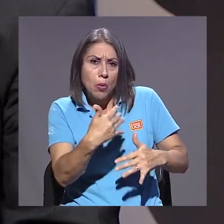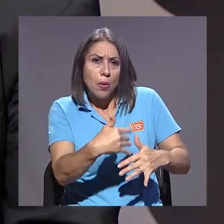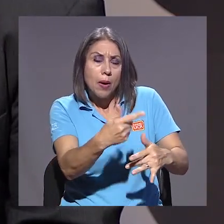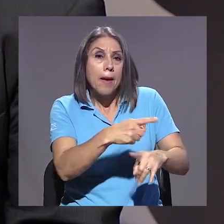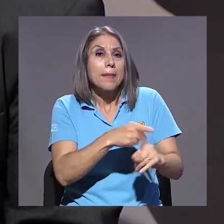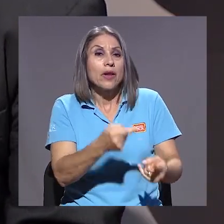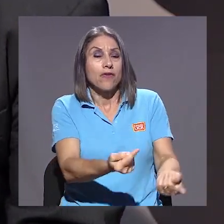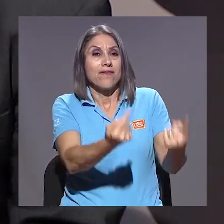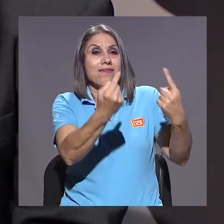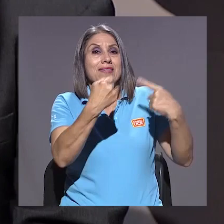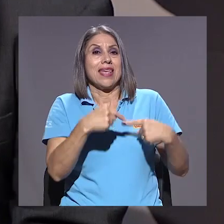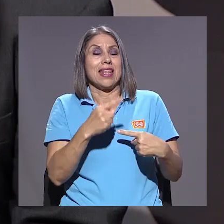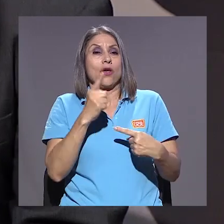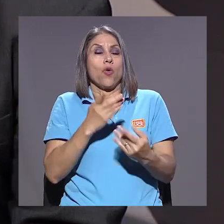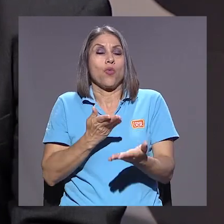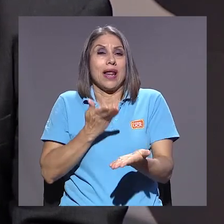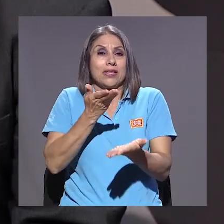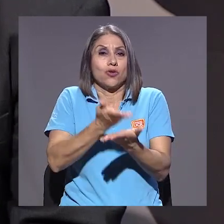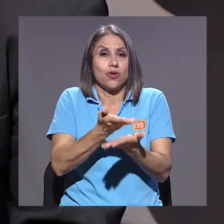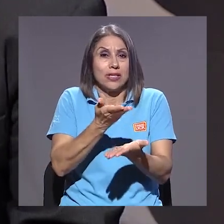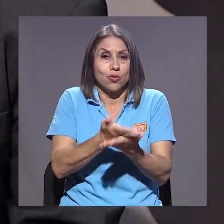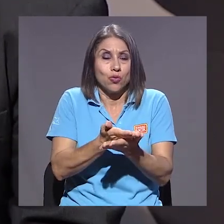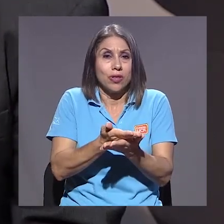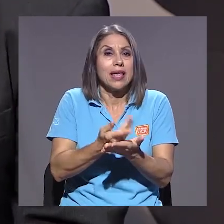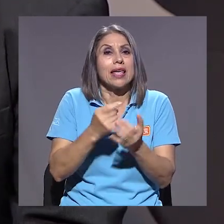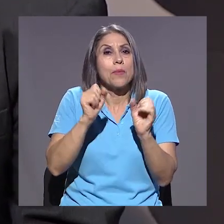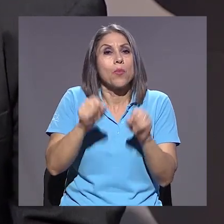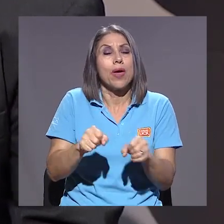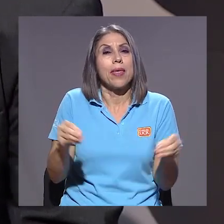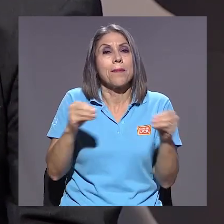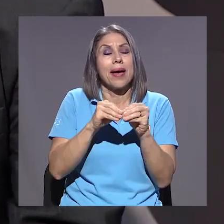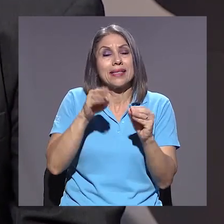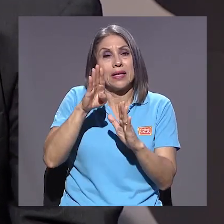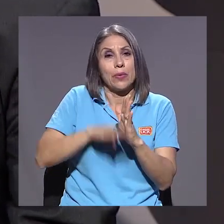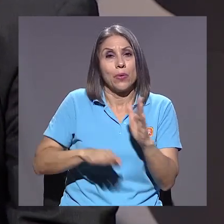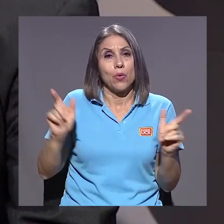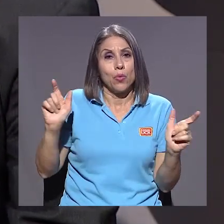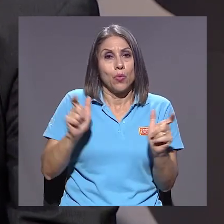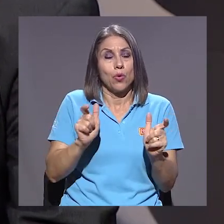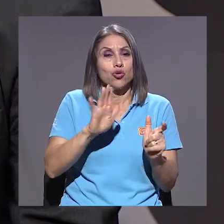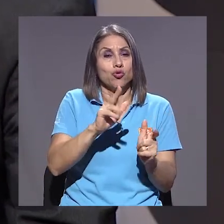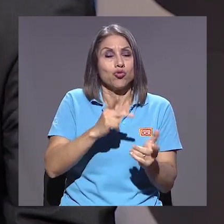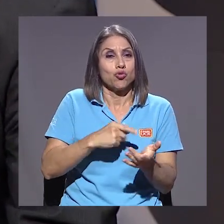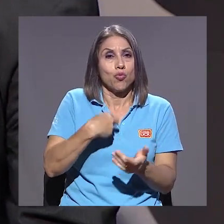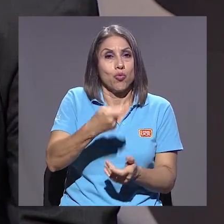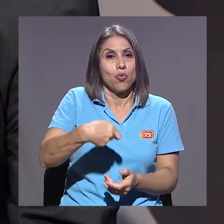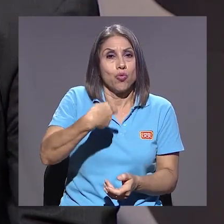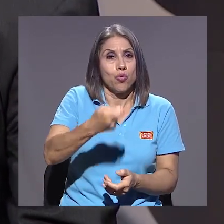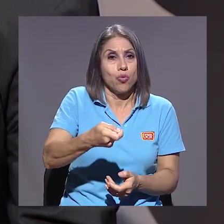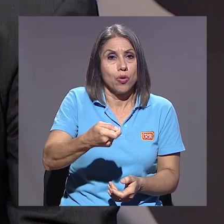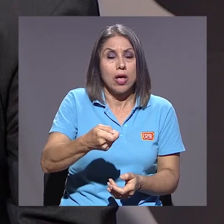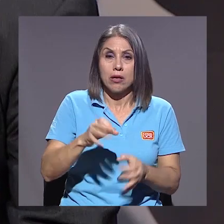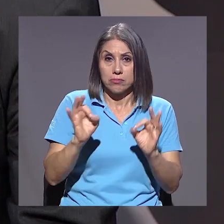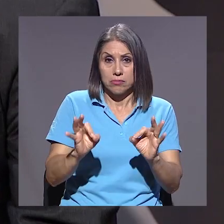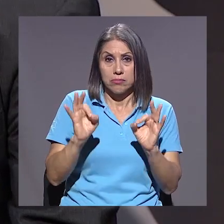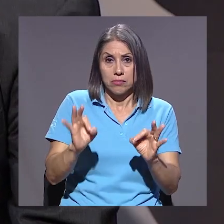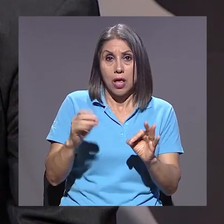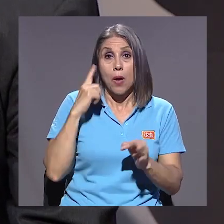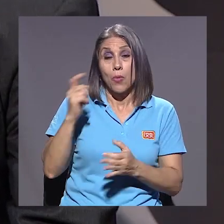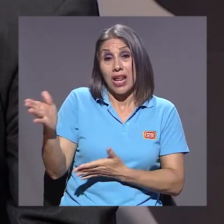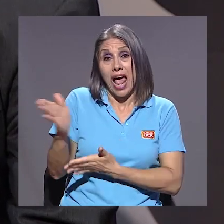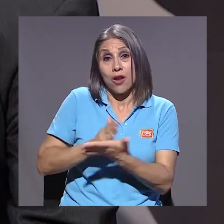que integre todas sus deudas y las manejen a mediano y a largo plazo a tasas que sean decentes para los costarricenses, porque hay tasas que no lo